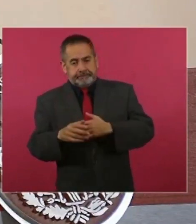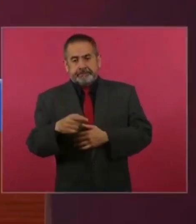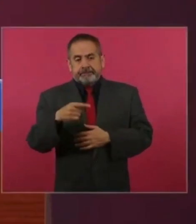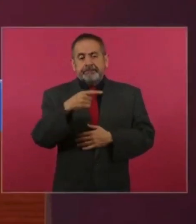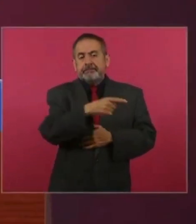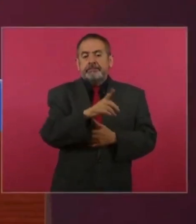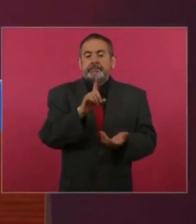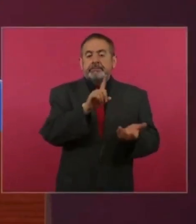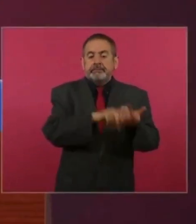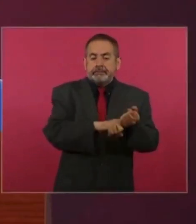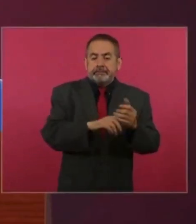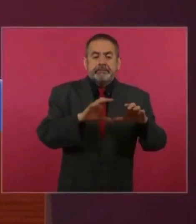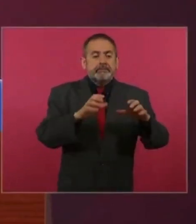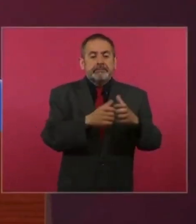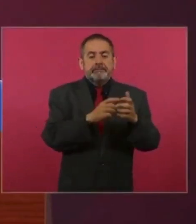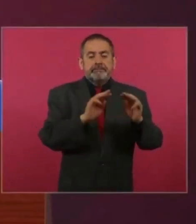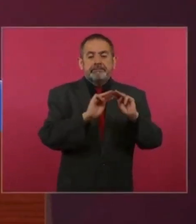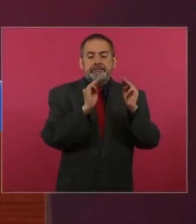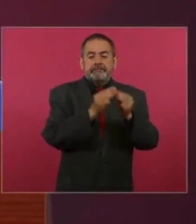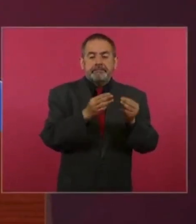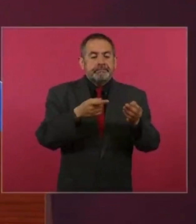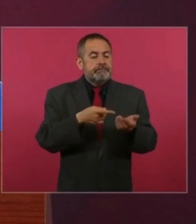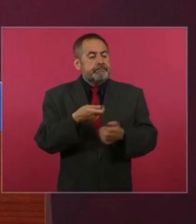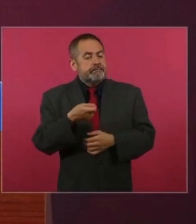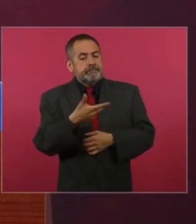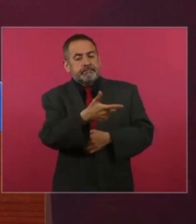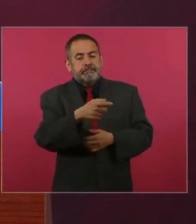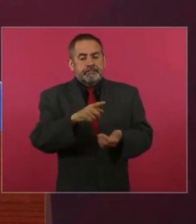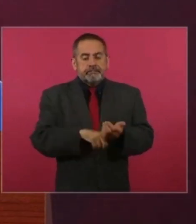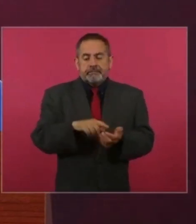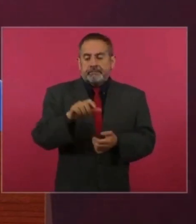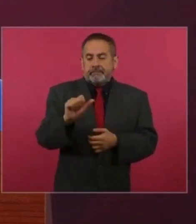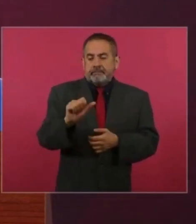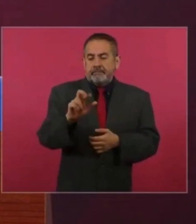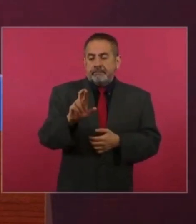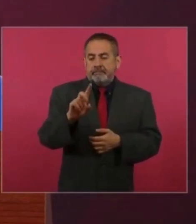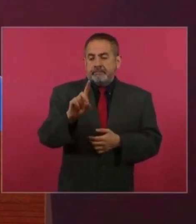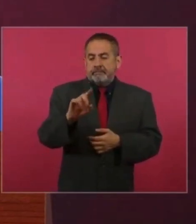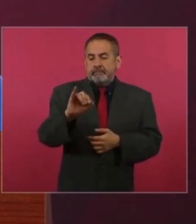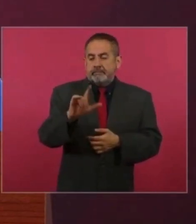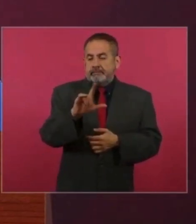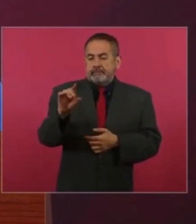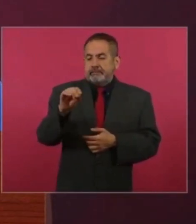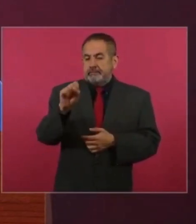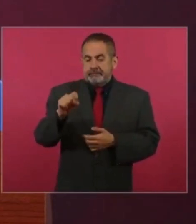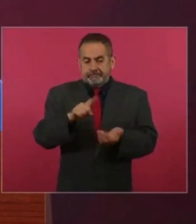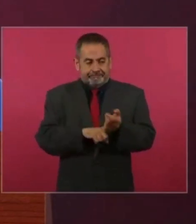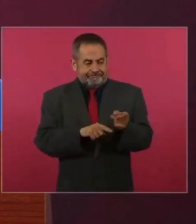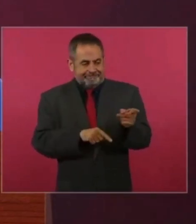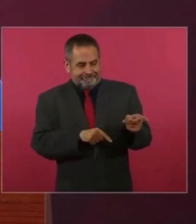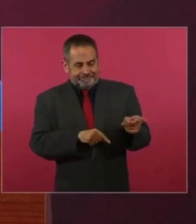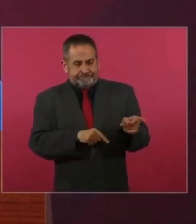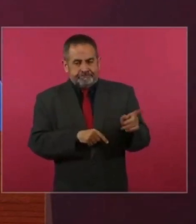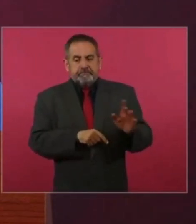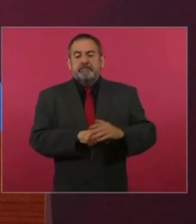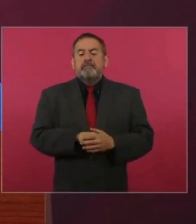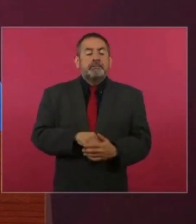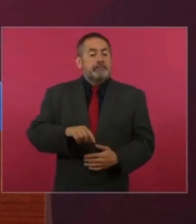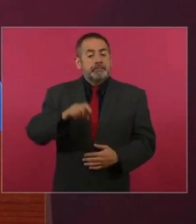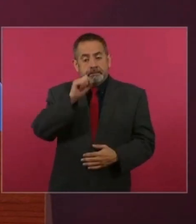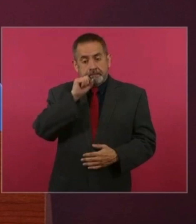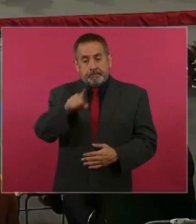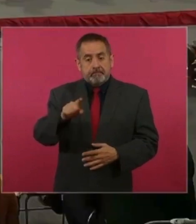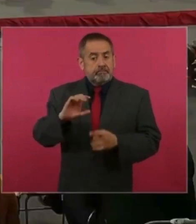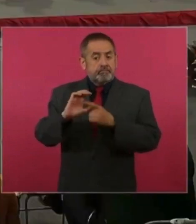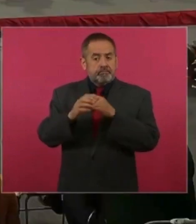una organización delictiva conocida como Los Ardillos, señalada también por la Comisión